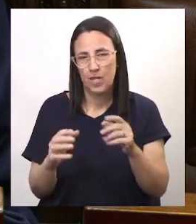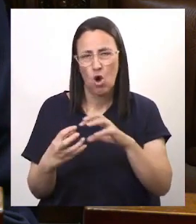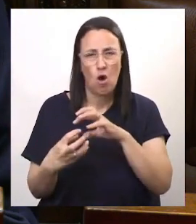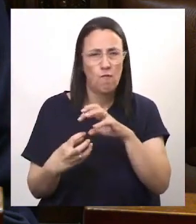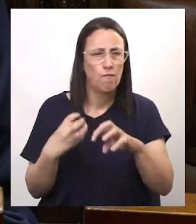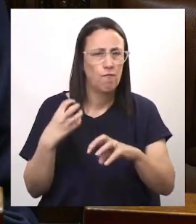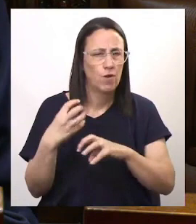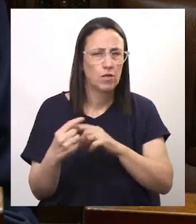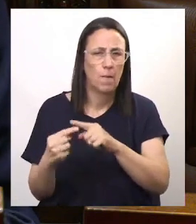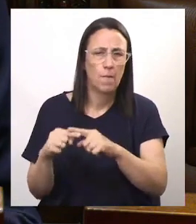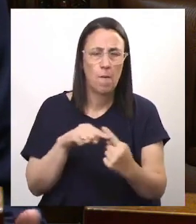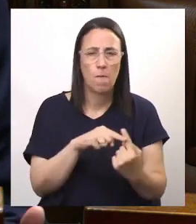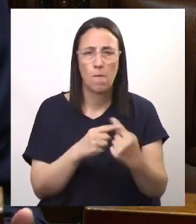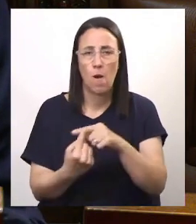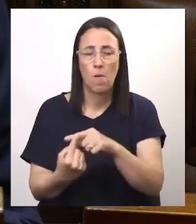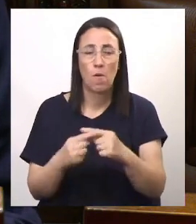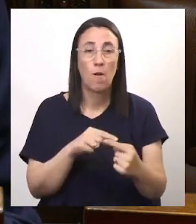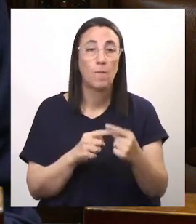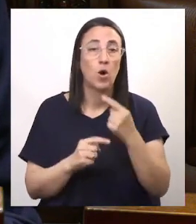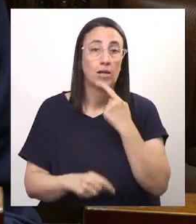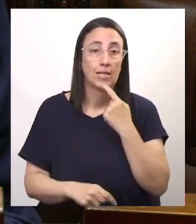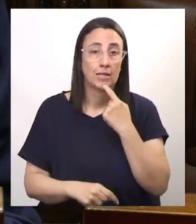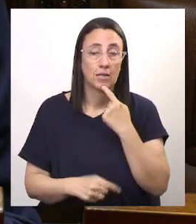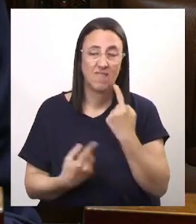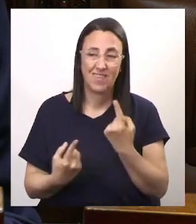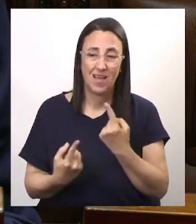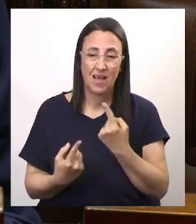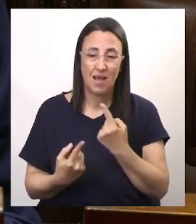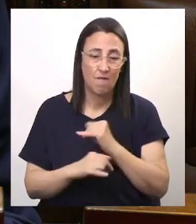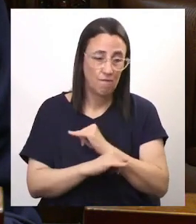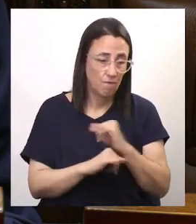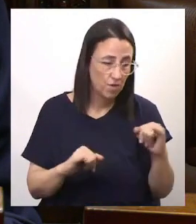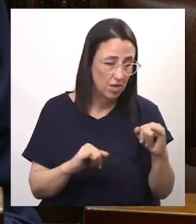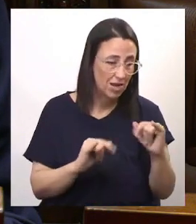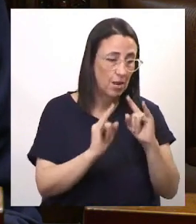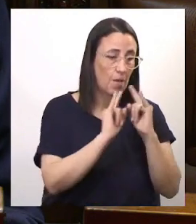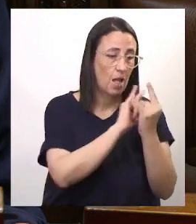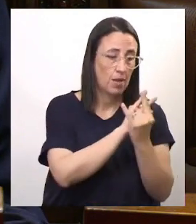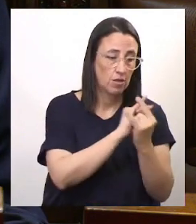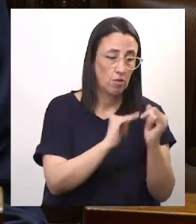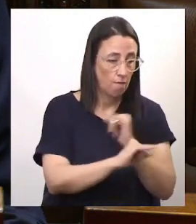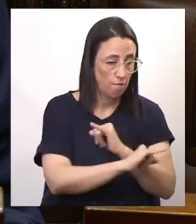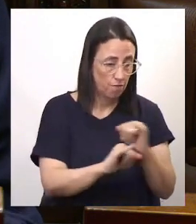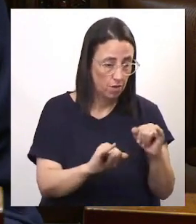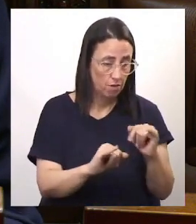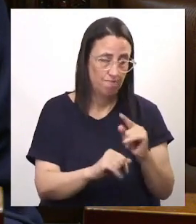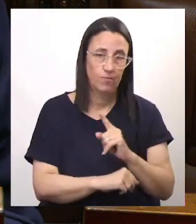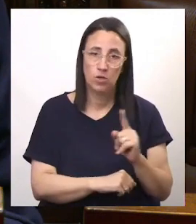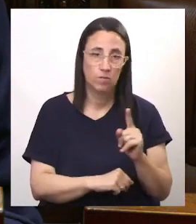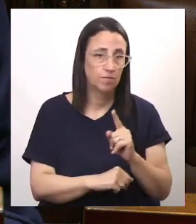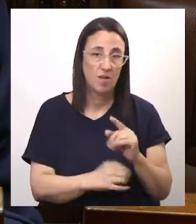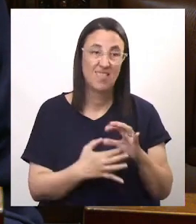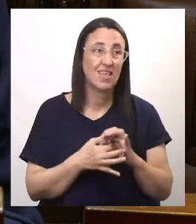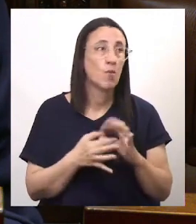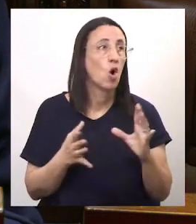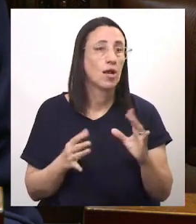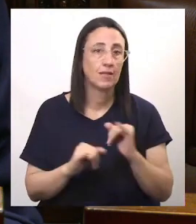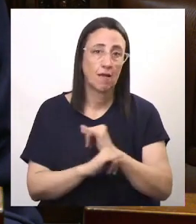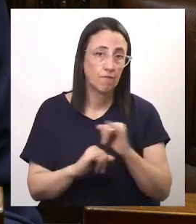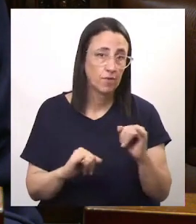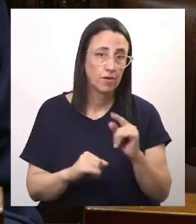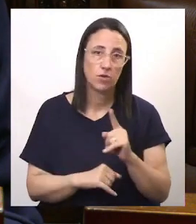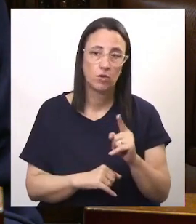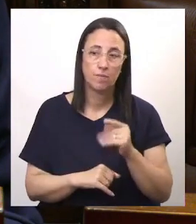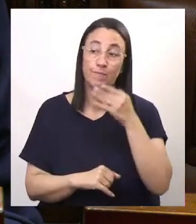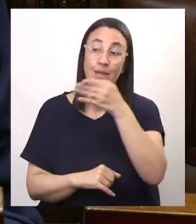conflictos políticos en realidad no se dirimían en el Parlamento, no se dirimían democráticamente, se dirimían